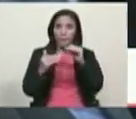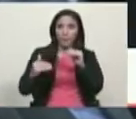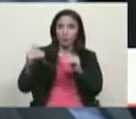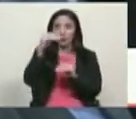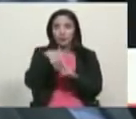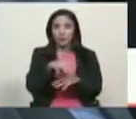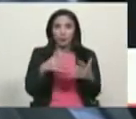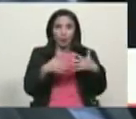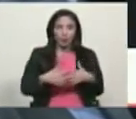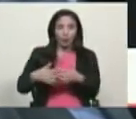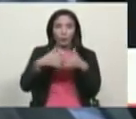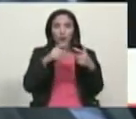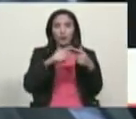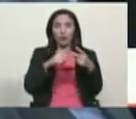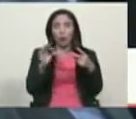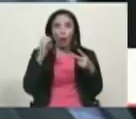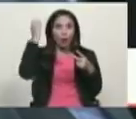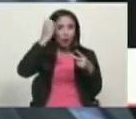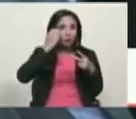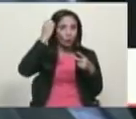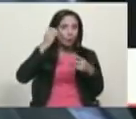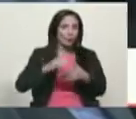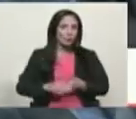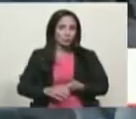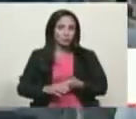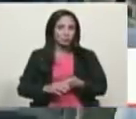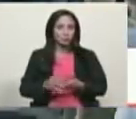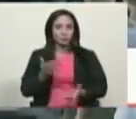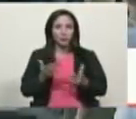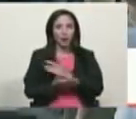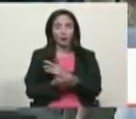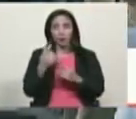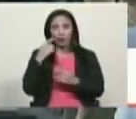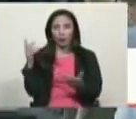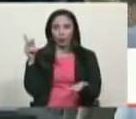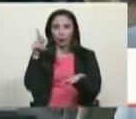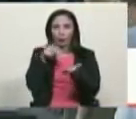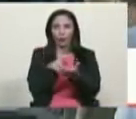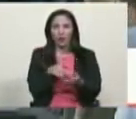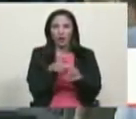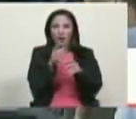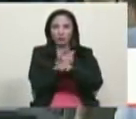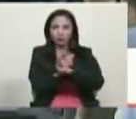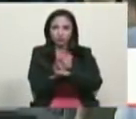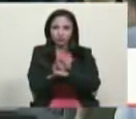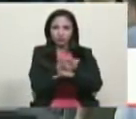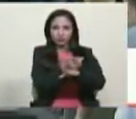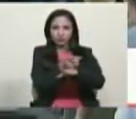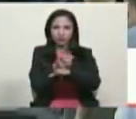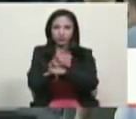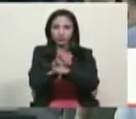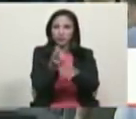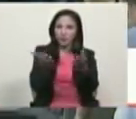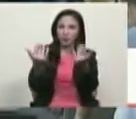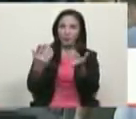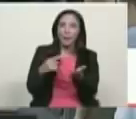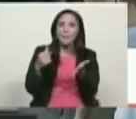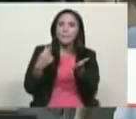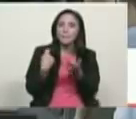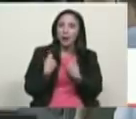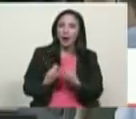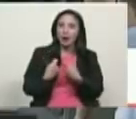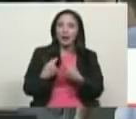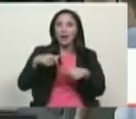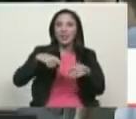Europa vinieron con sus cañoneras de guerra a cobrarle las deudas